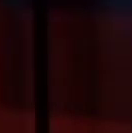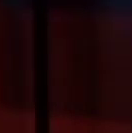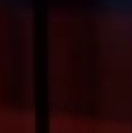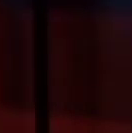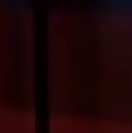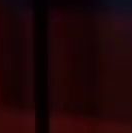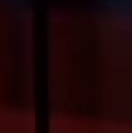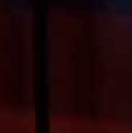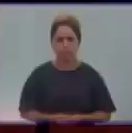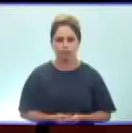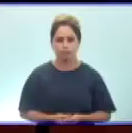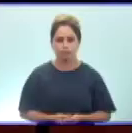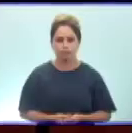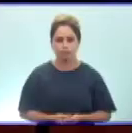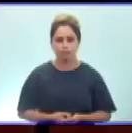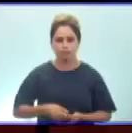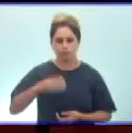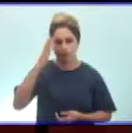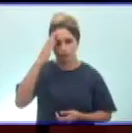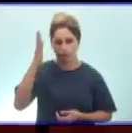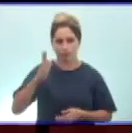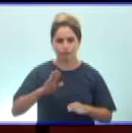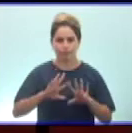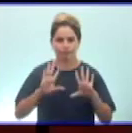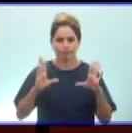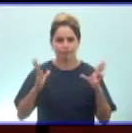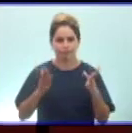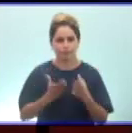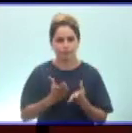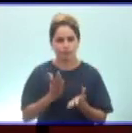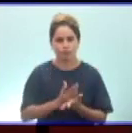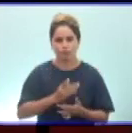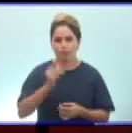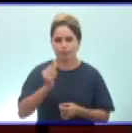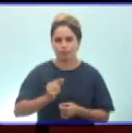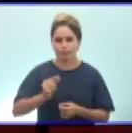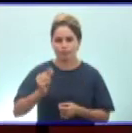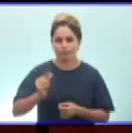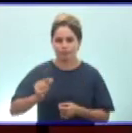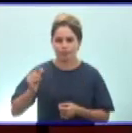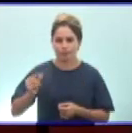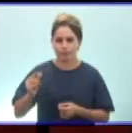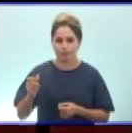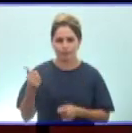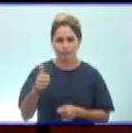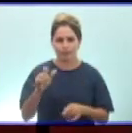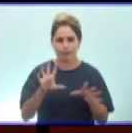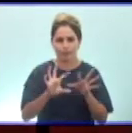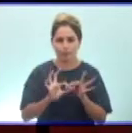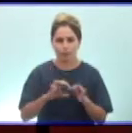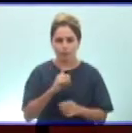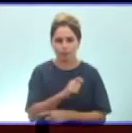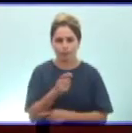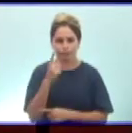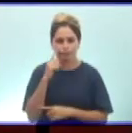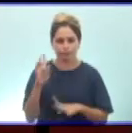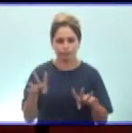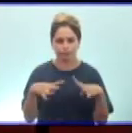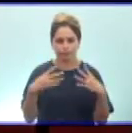Un saludo tengan todos los estudiantes del 10º grado y profesores que puedan estar observándonos en este momento. En el día de hoy comenzaremos el